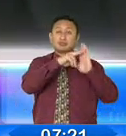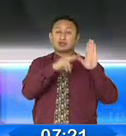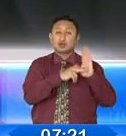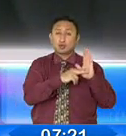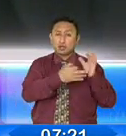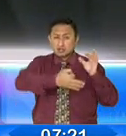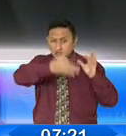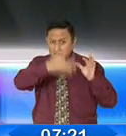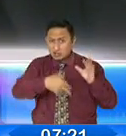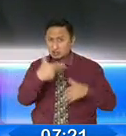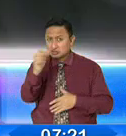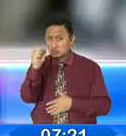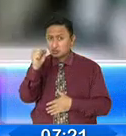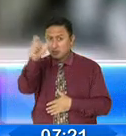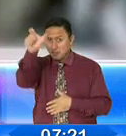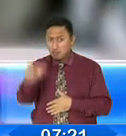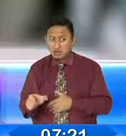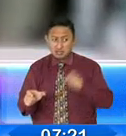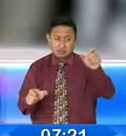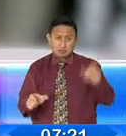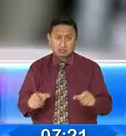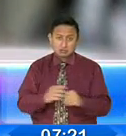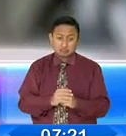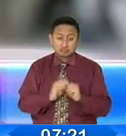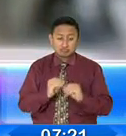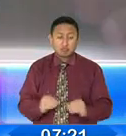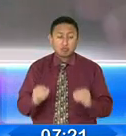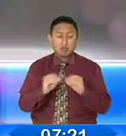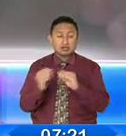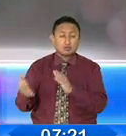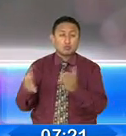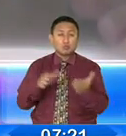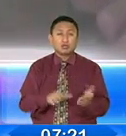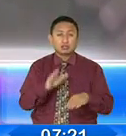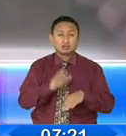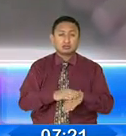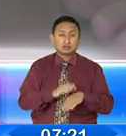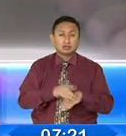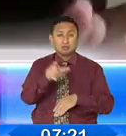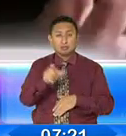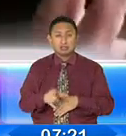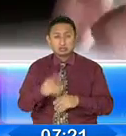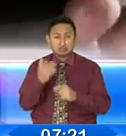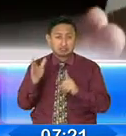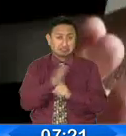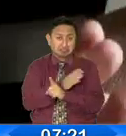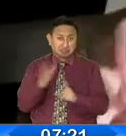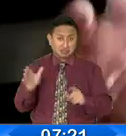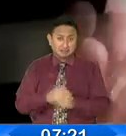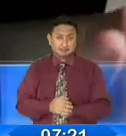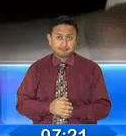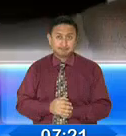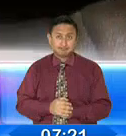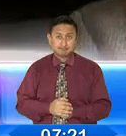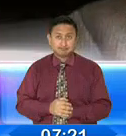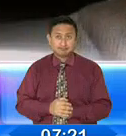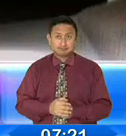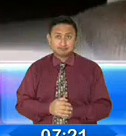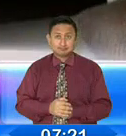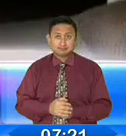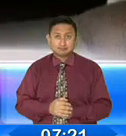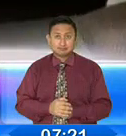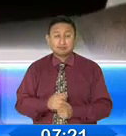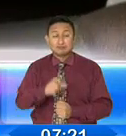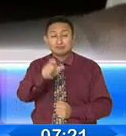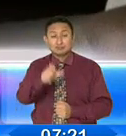los derechos de las víctimas y que se incrementarán las muertes de vidas inocentes. Hay que propiciar consideración para la